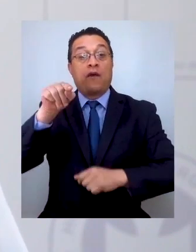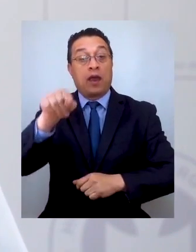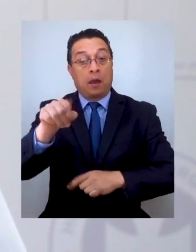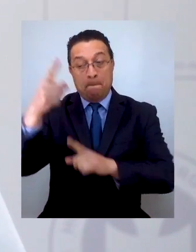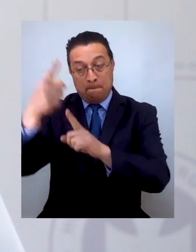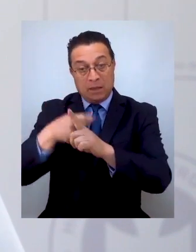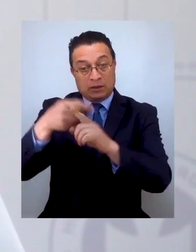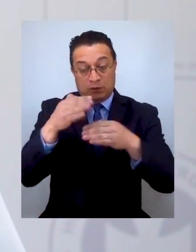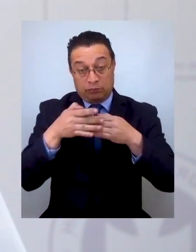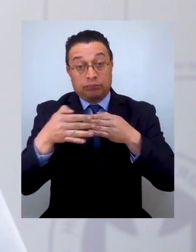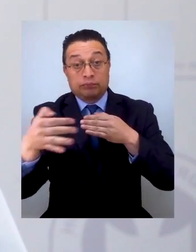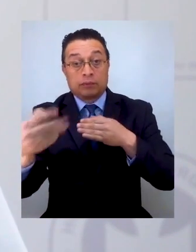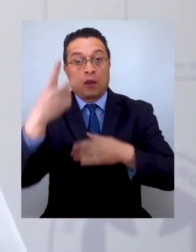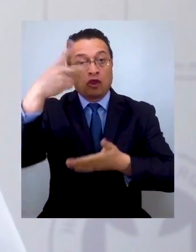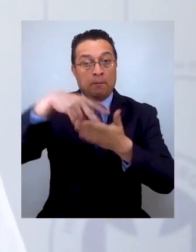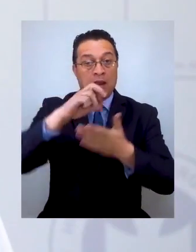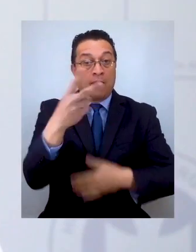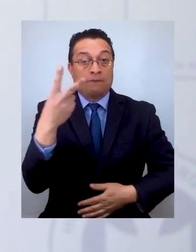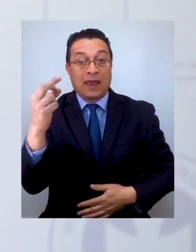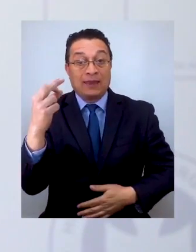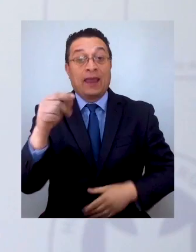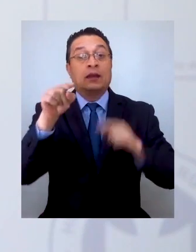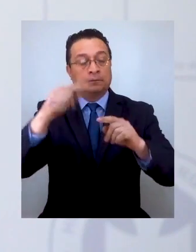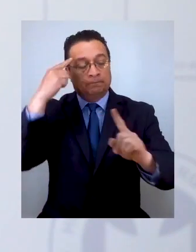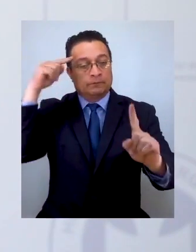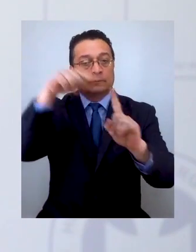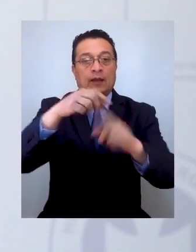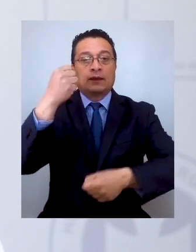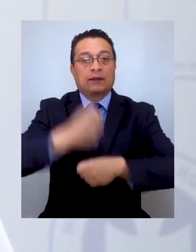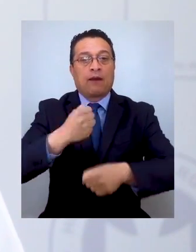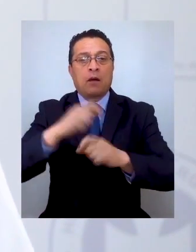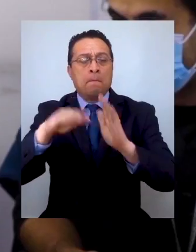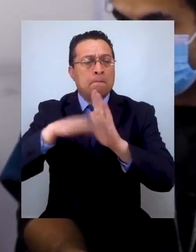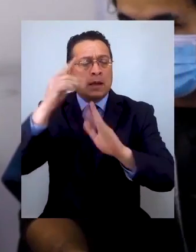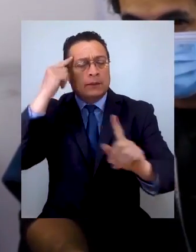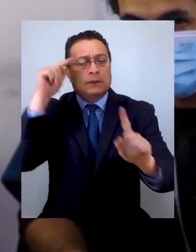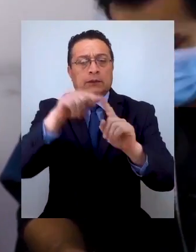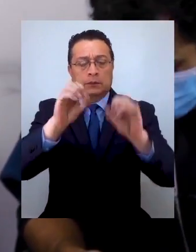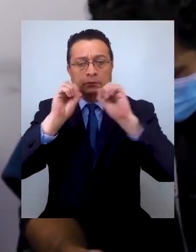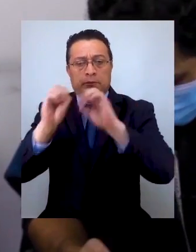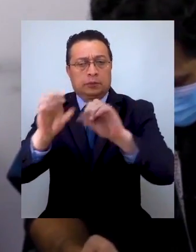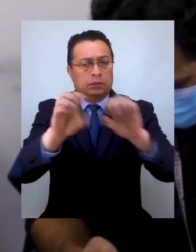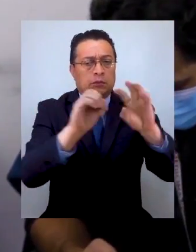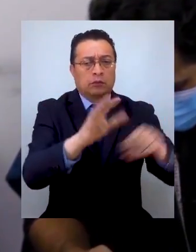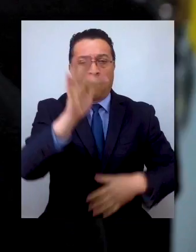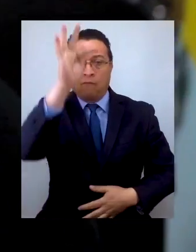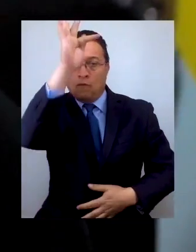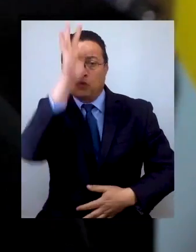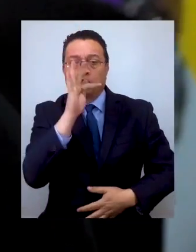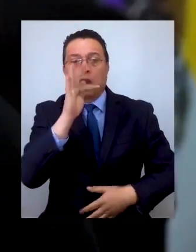meses del año 2020, el trabajo estuvo orientado principalmente a capacitar a todos los